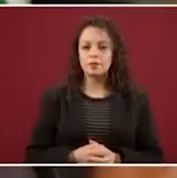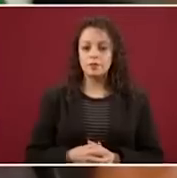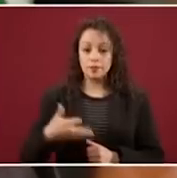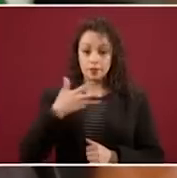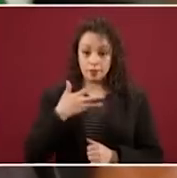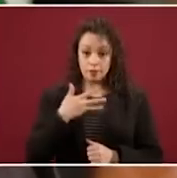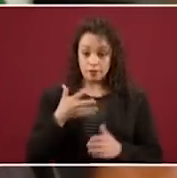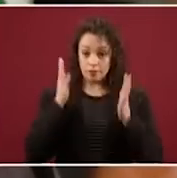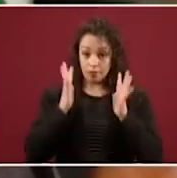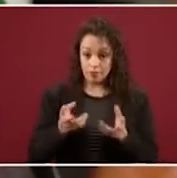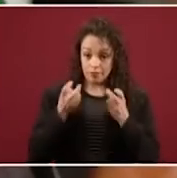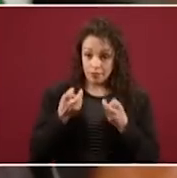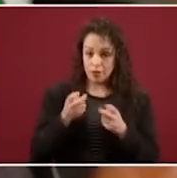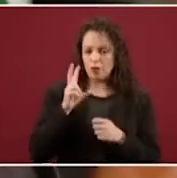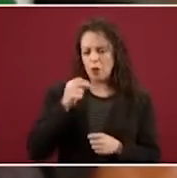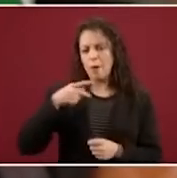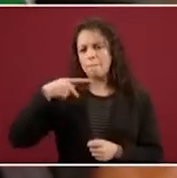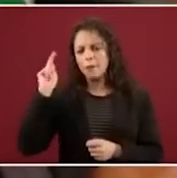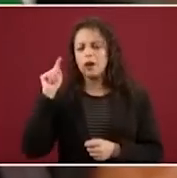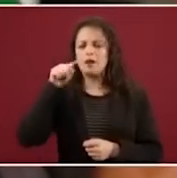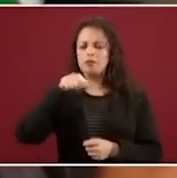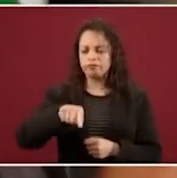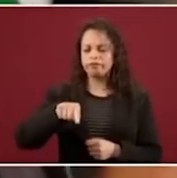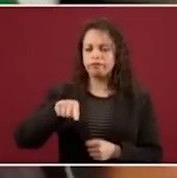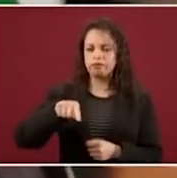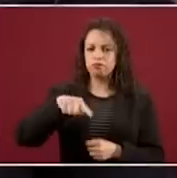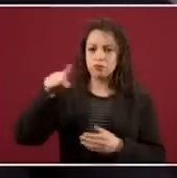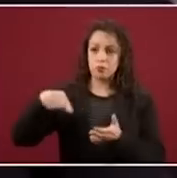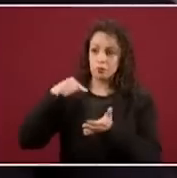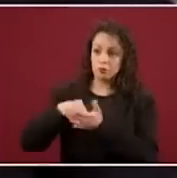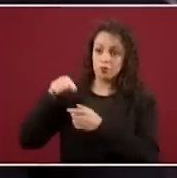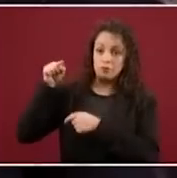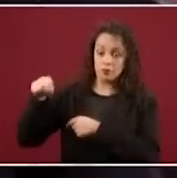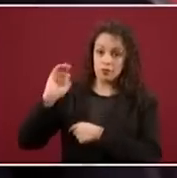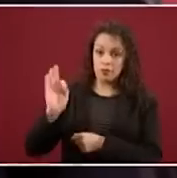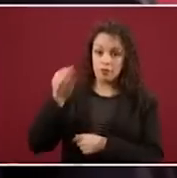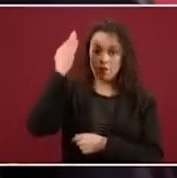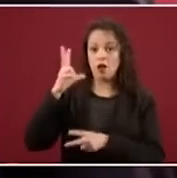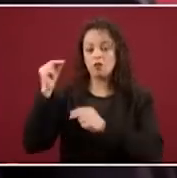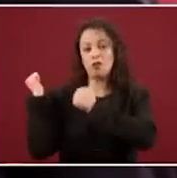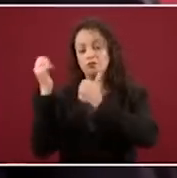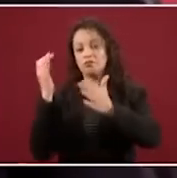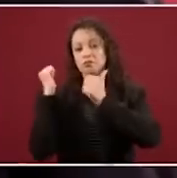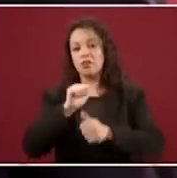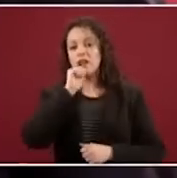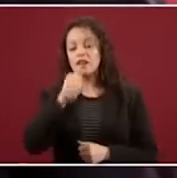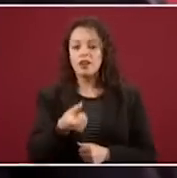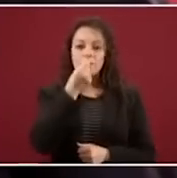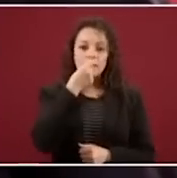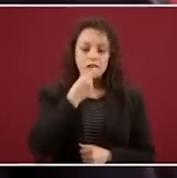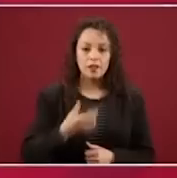existe esa intención, pero se podría decir, la federación no nos envía los medicamentos.